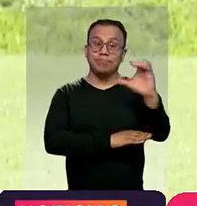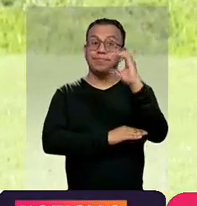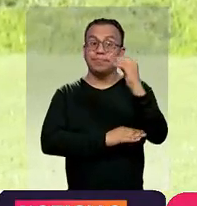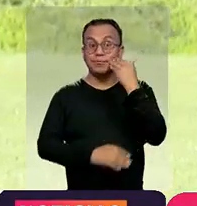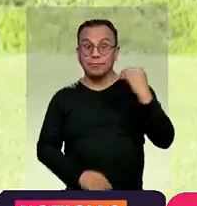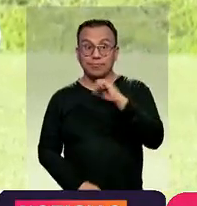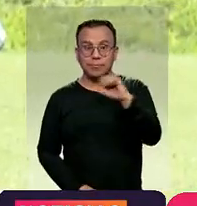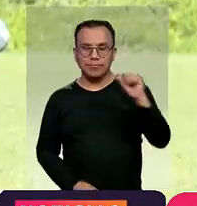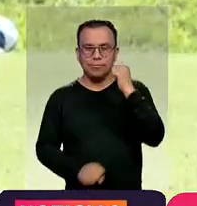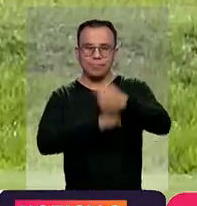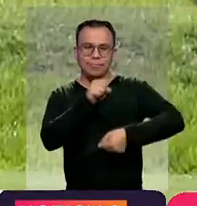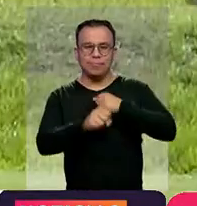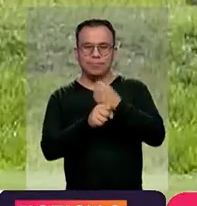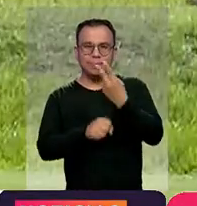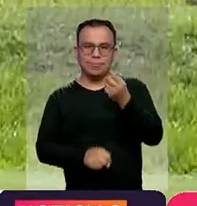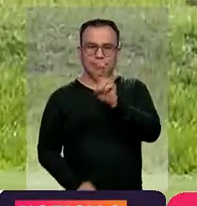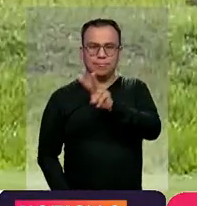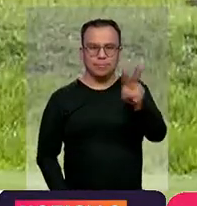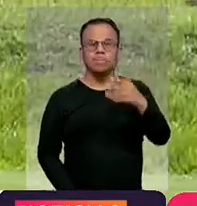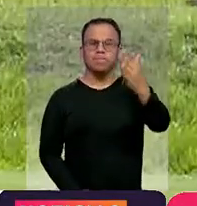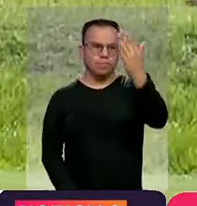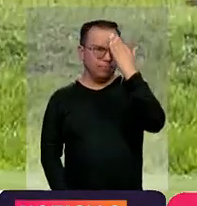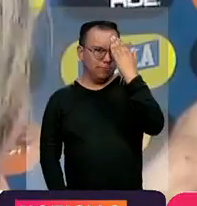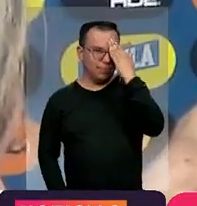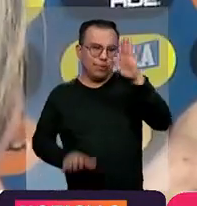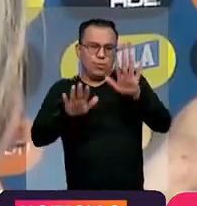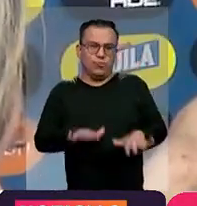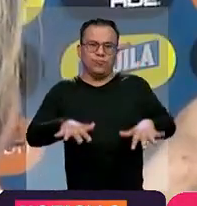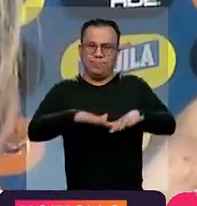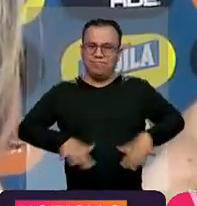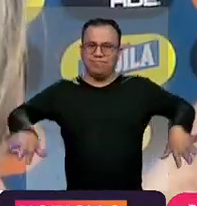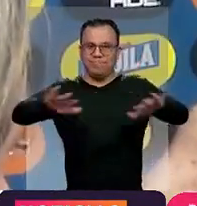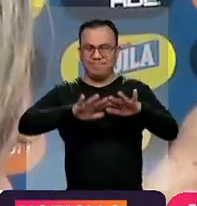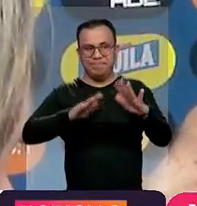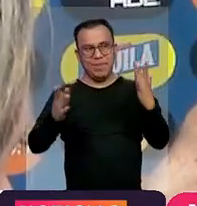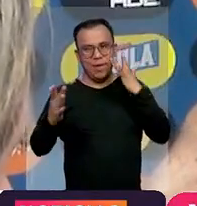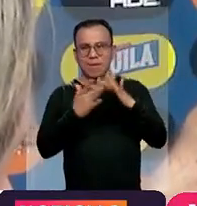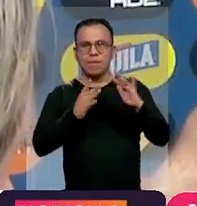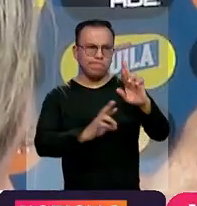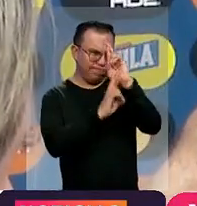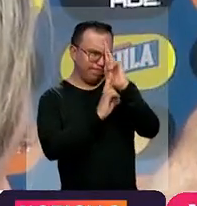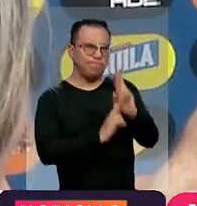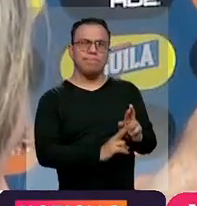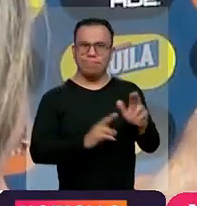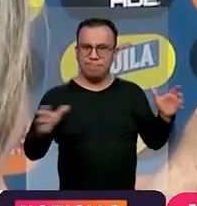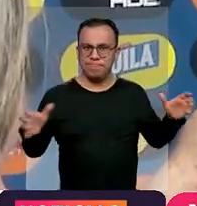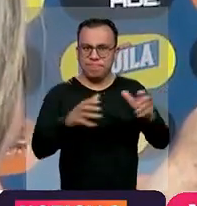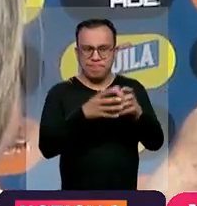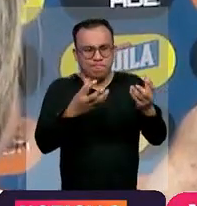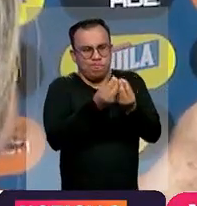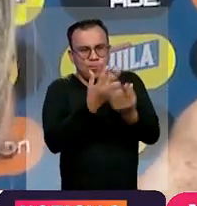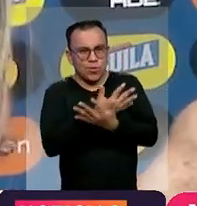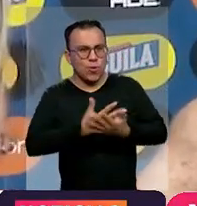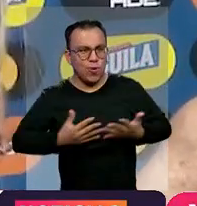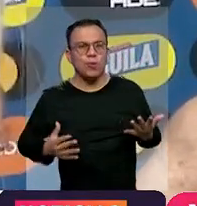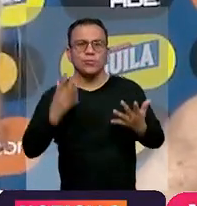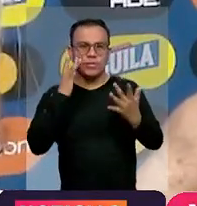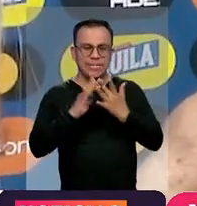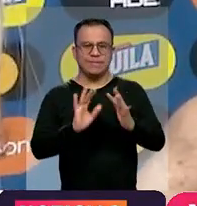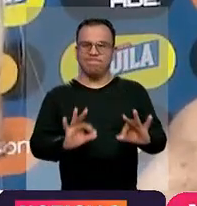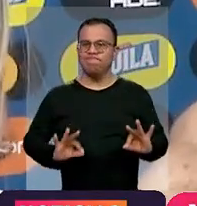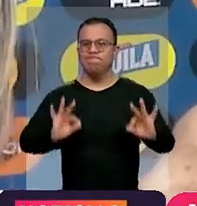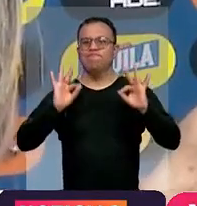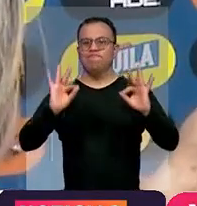Femenina Colombia 2022. Sabemos que es dueño de casa, ¿verdad? Sabemos una selección respetada, con cualidades, con